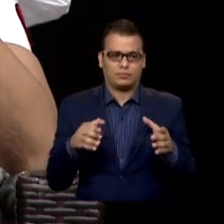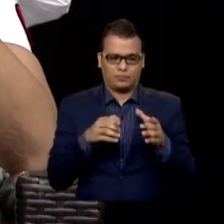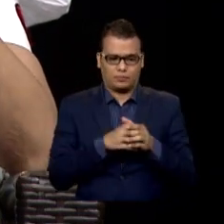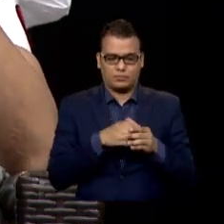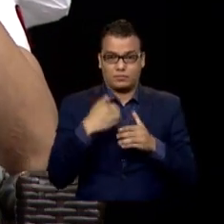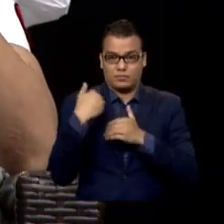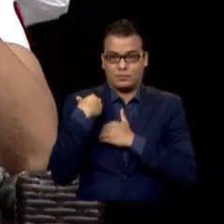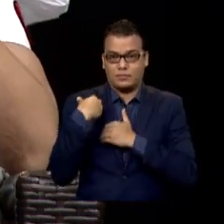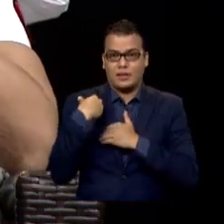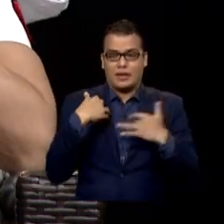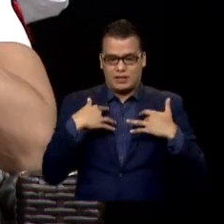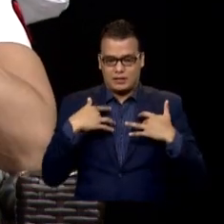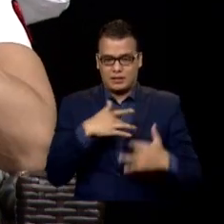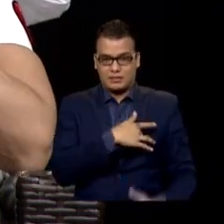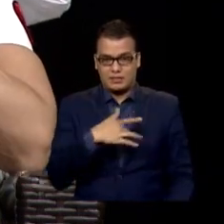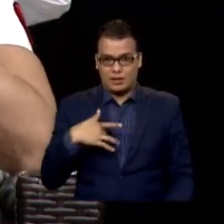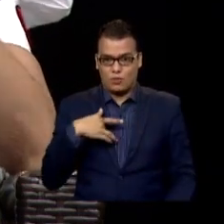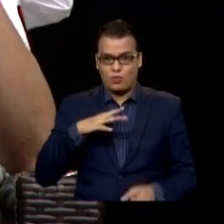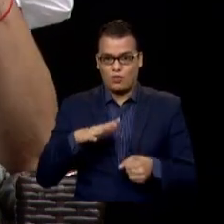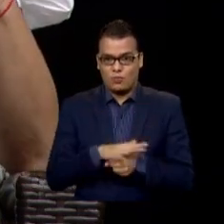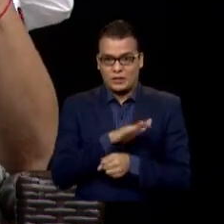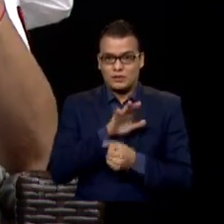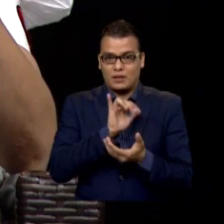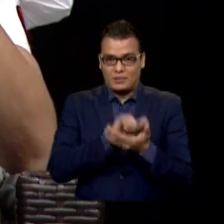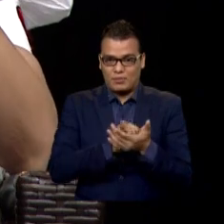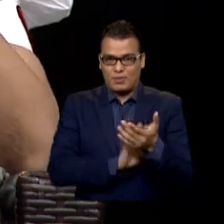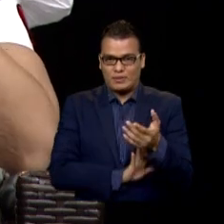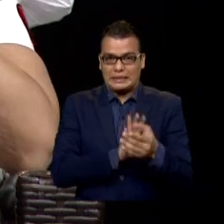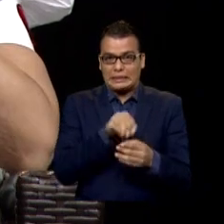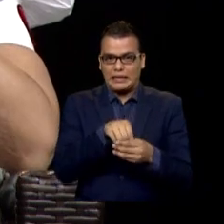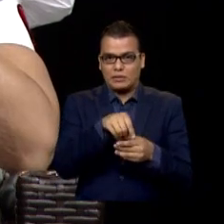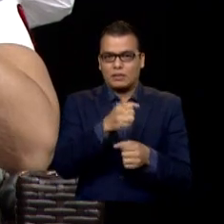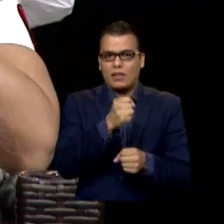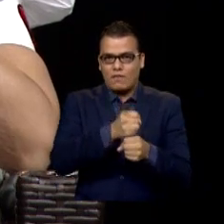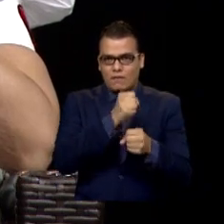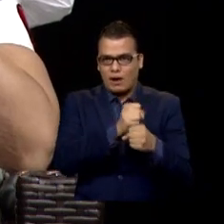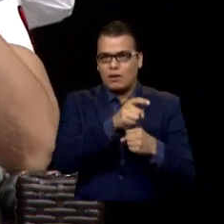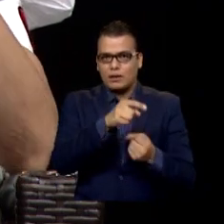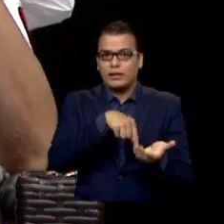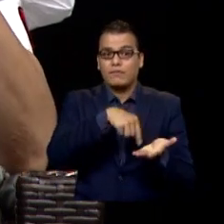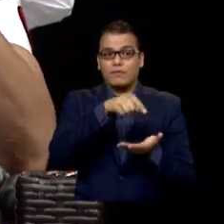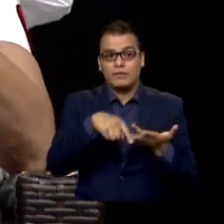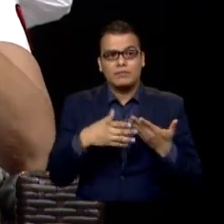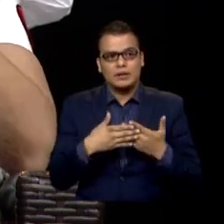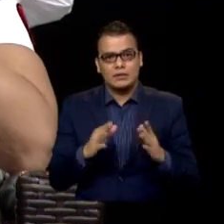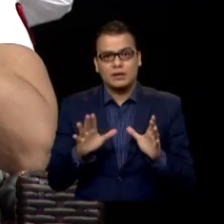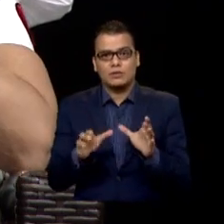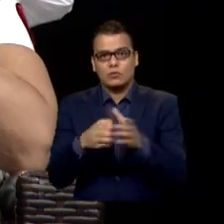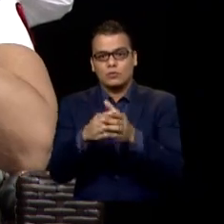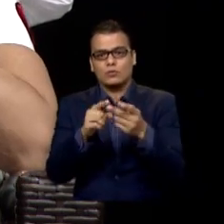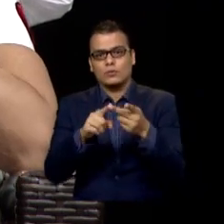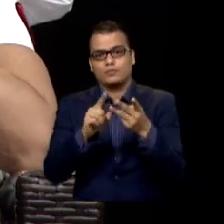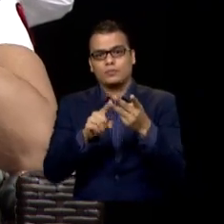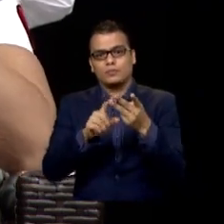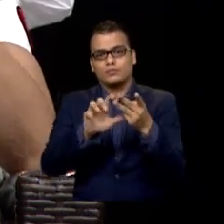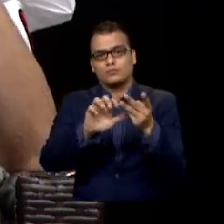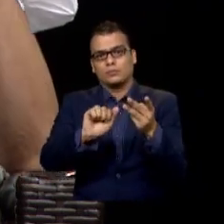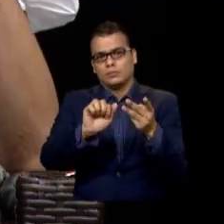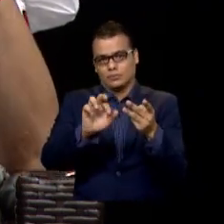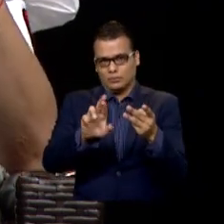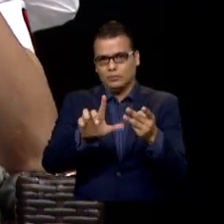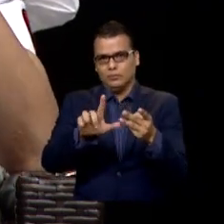persona responsable de la ARL, para que las ARL también sean partícipes y tengan responsabilidades en esta